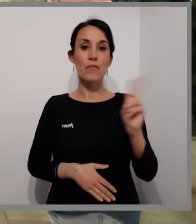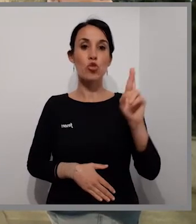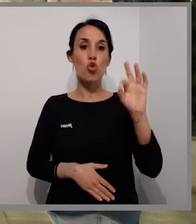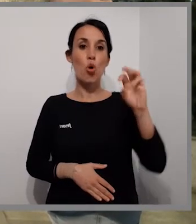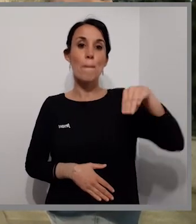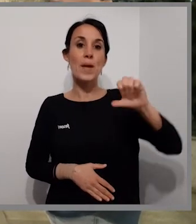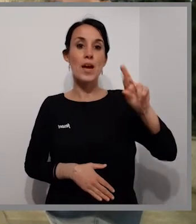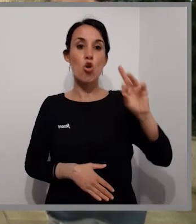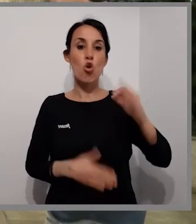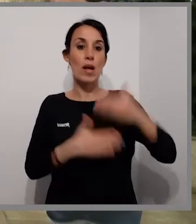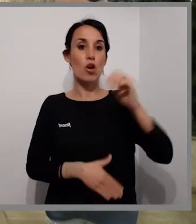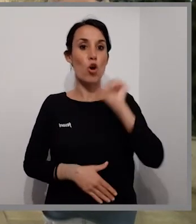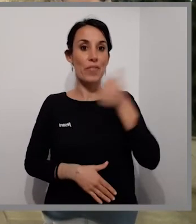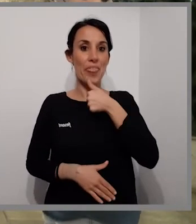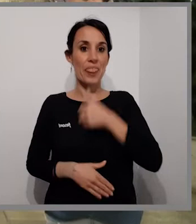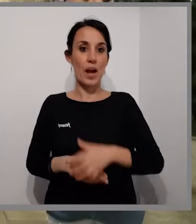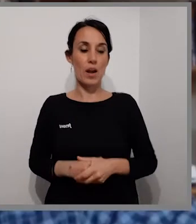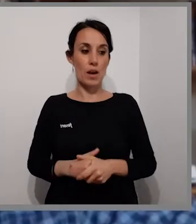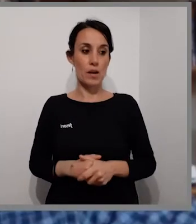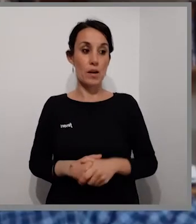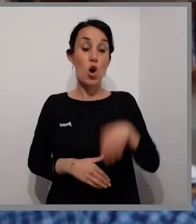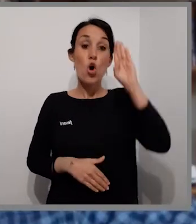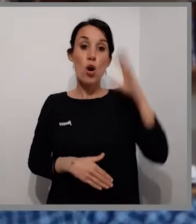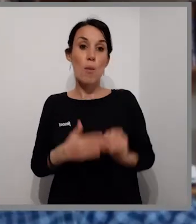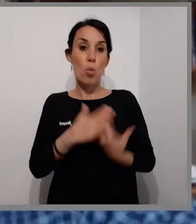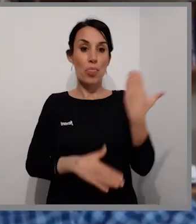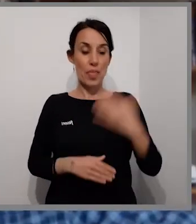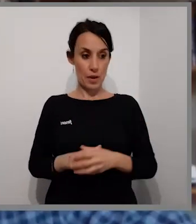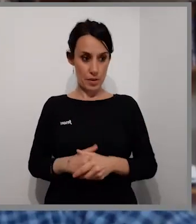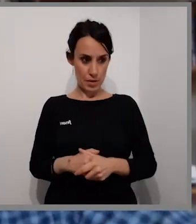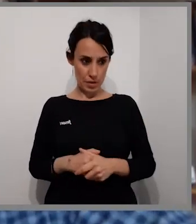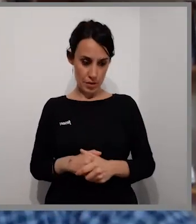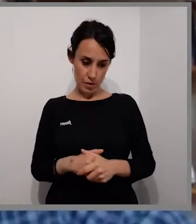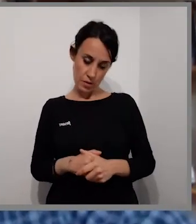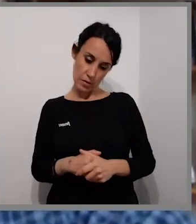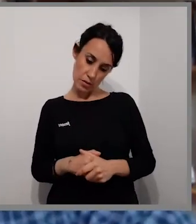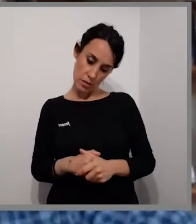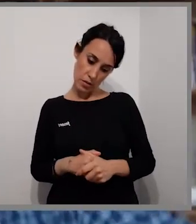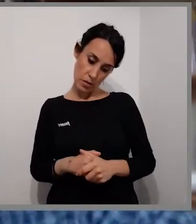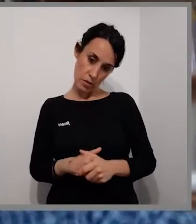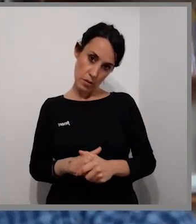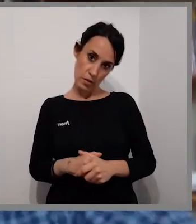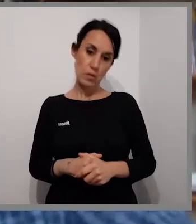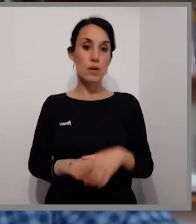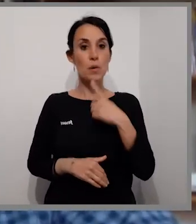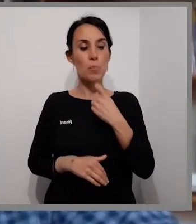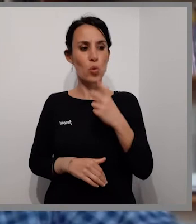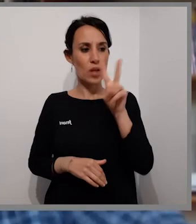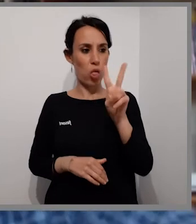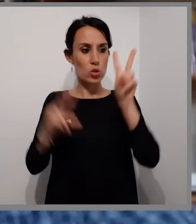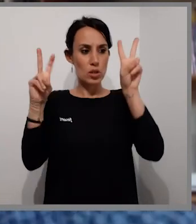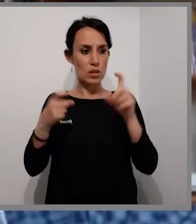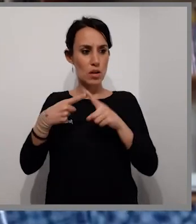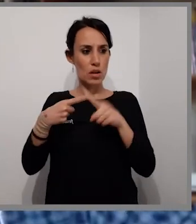Donem pas ara a Víctor Romero del Confidencial. Hola, bon dia, president. Bon dia, Víctor. Jo tenia dos preguntes. Una